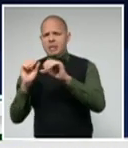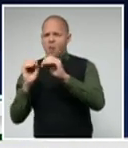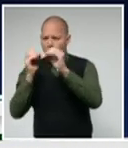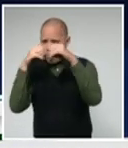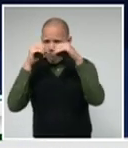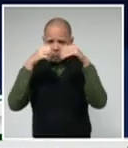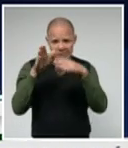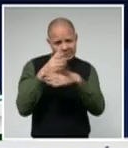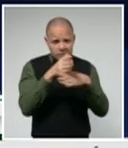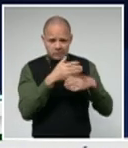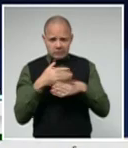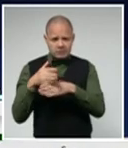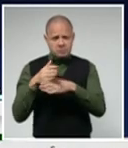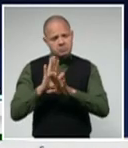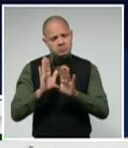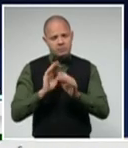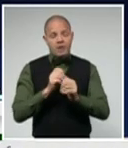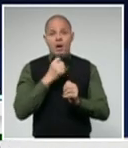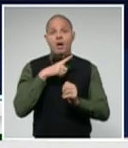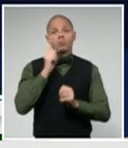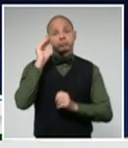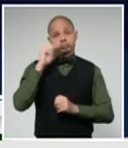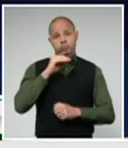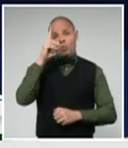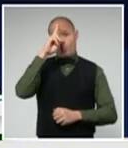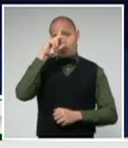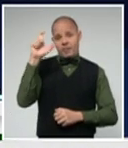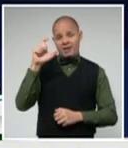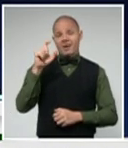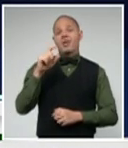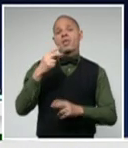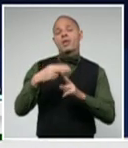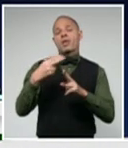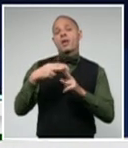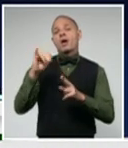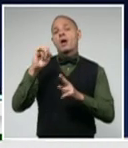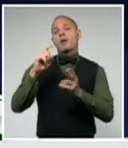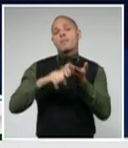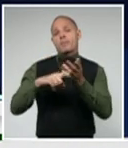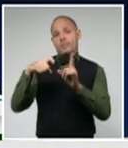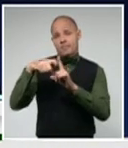país. En los del Instituto de Medicina Tropical Pedro Curí,